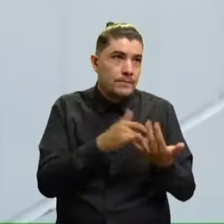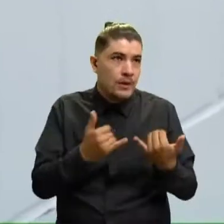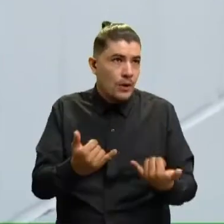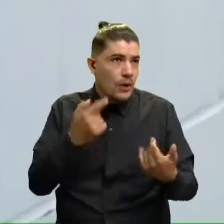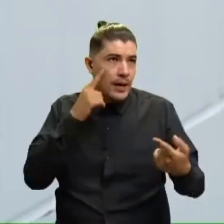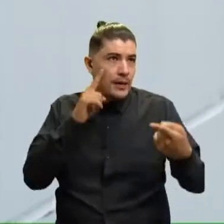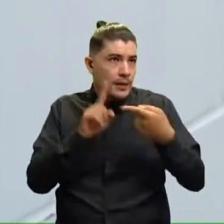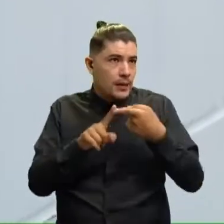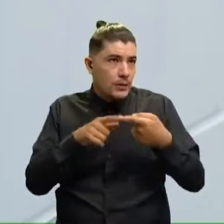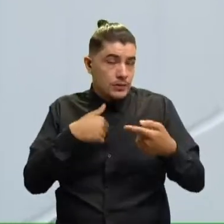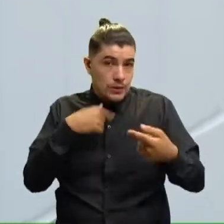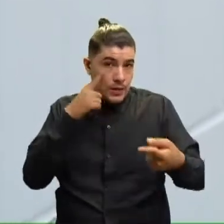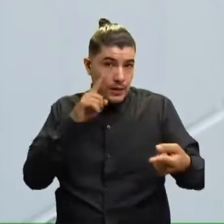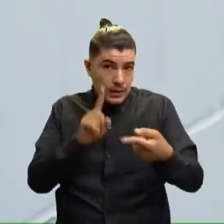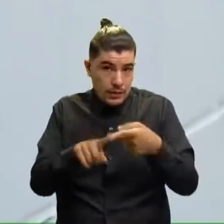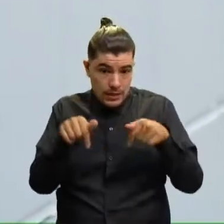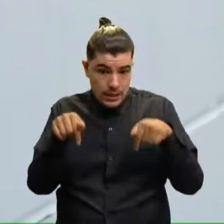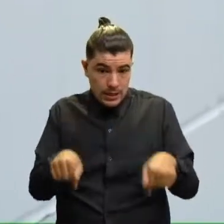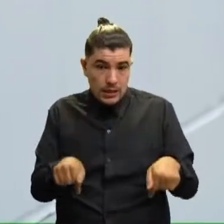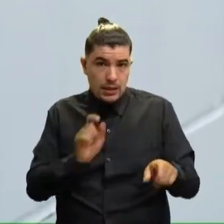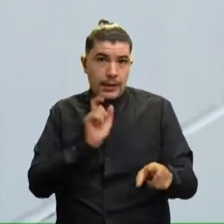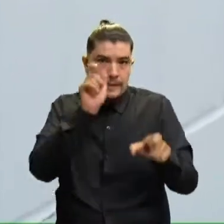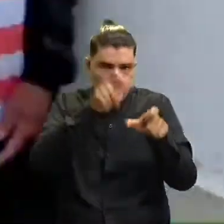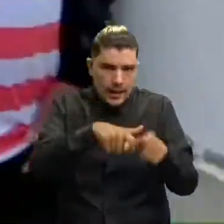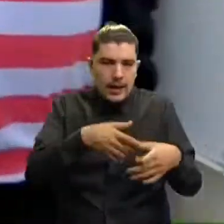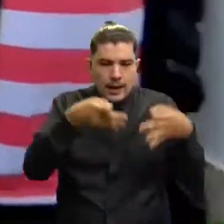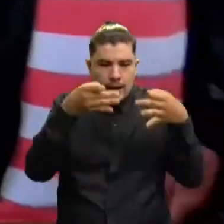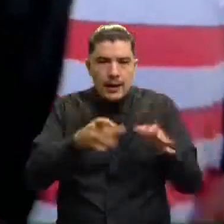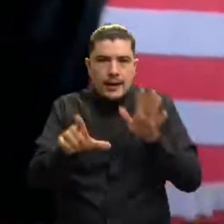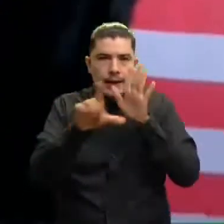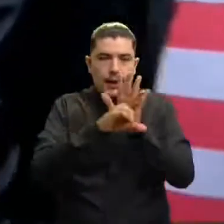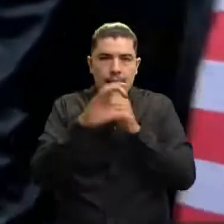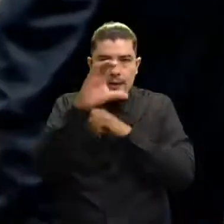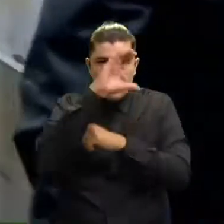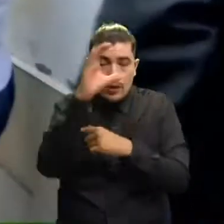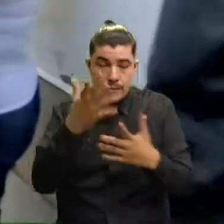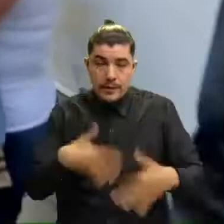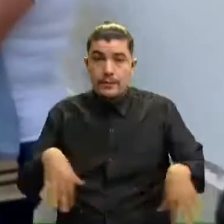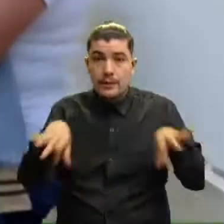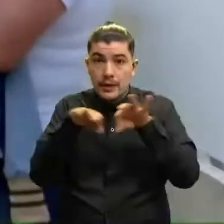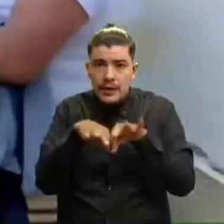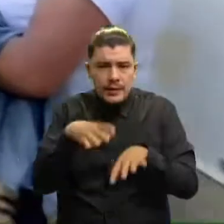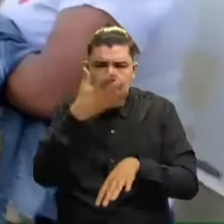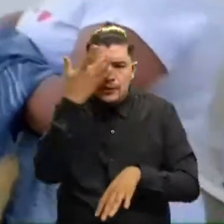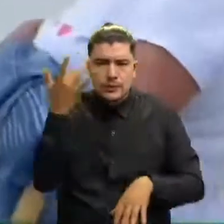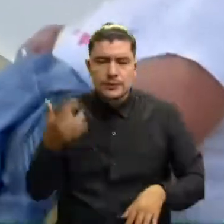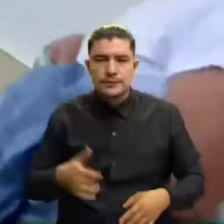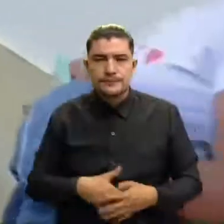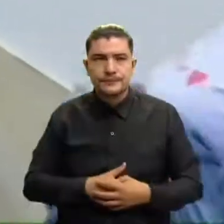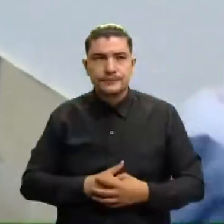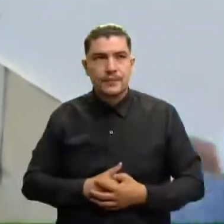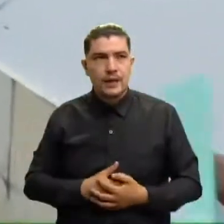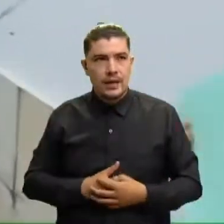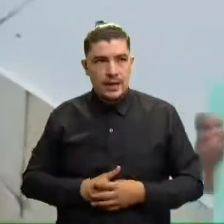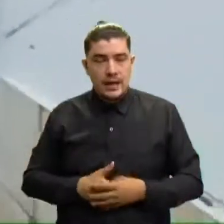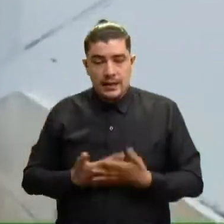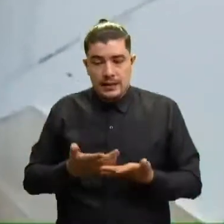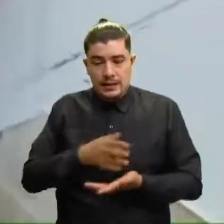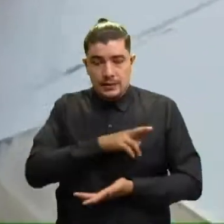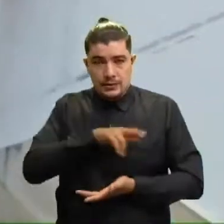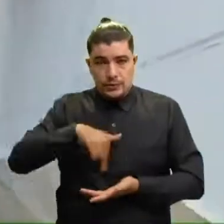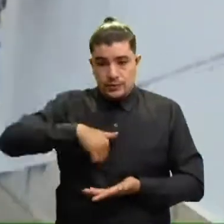Colombia, ya que nos dieron la oportunidad. Y muy importante, porque tenemos derecho a la